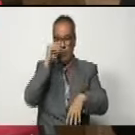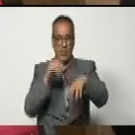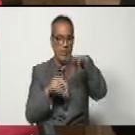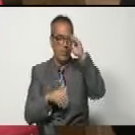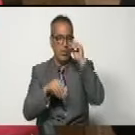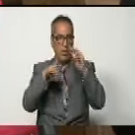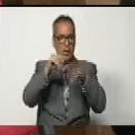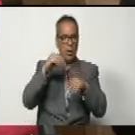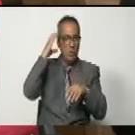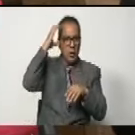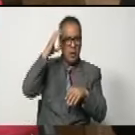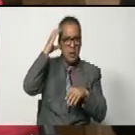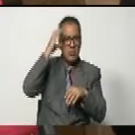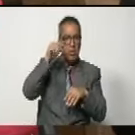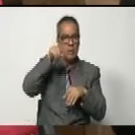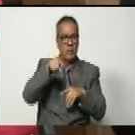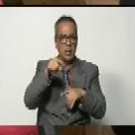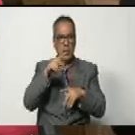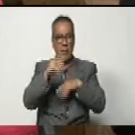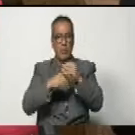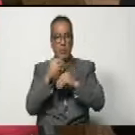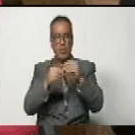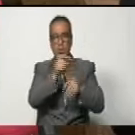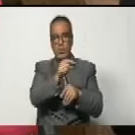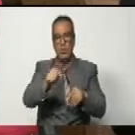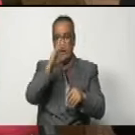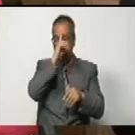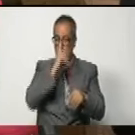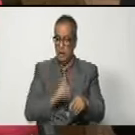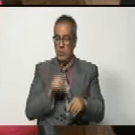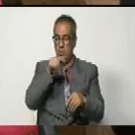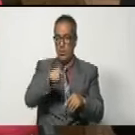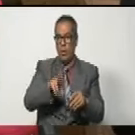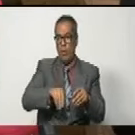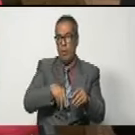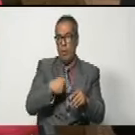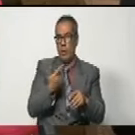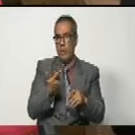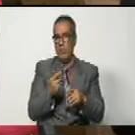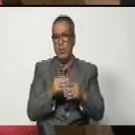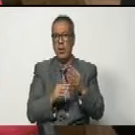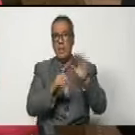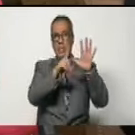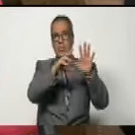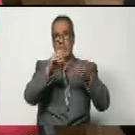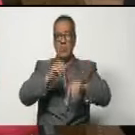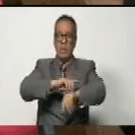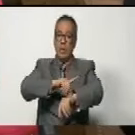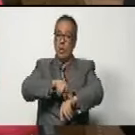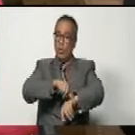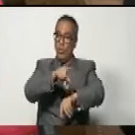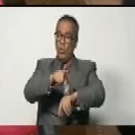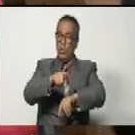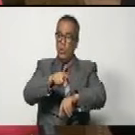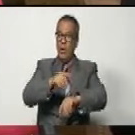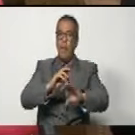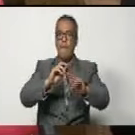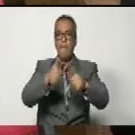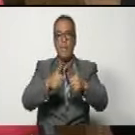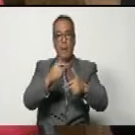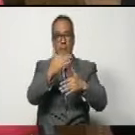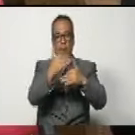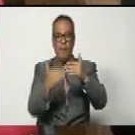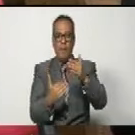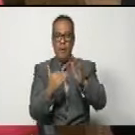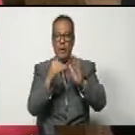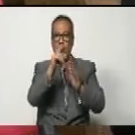y concientización en materia de discapacidad, las cuales no podrán exceder de 60 horas ni ser menor de 20